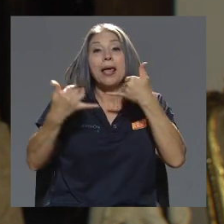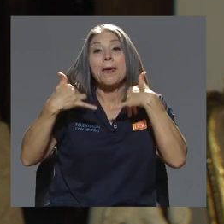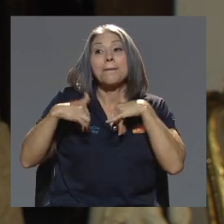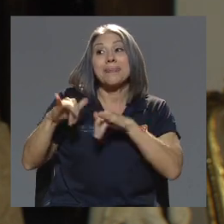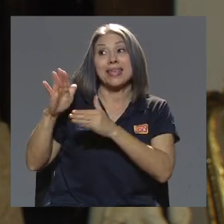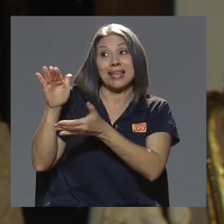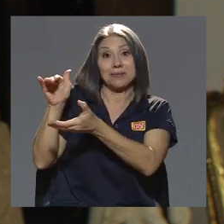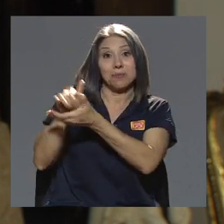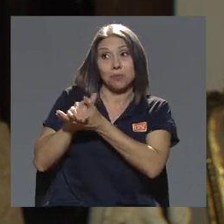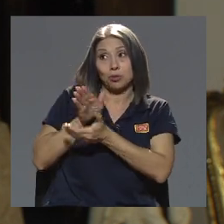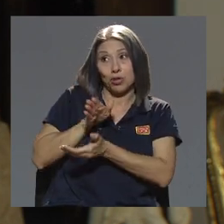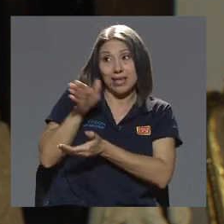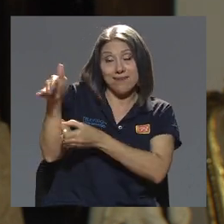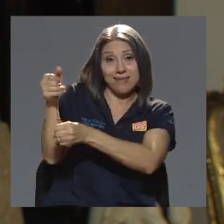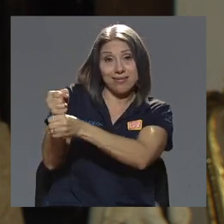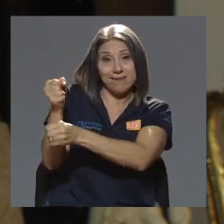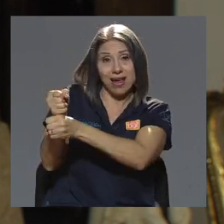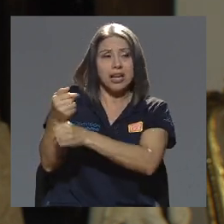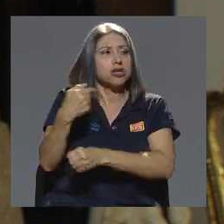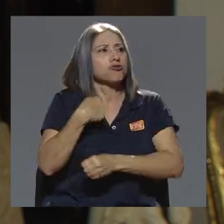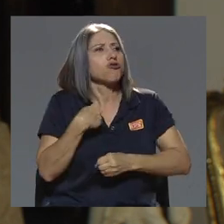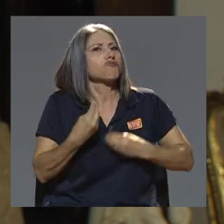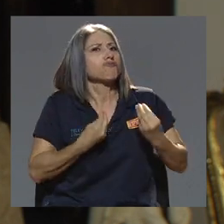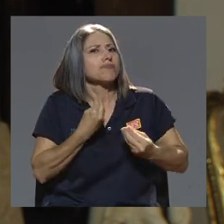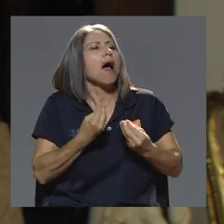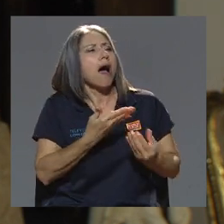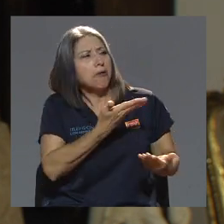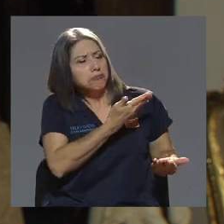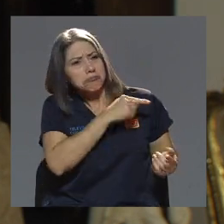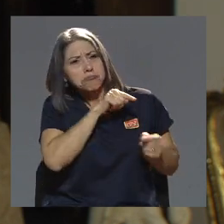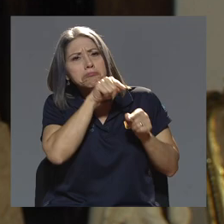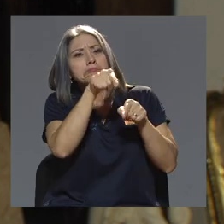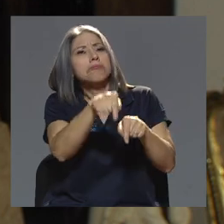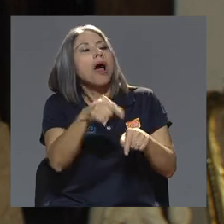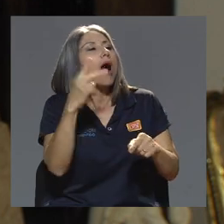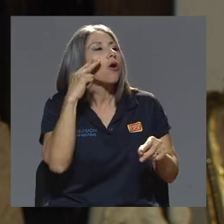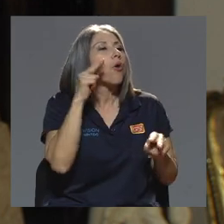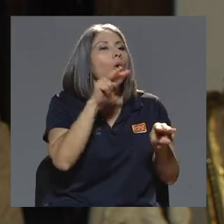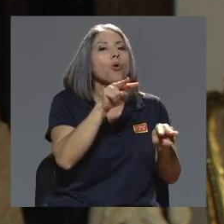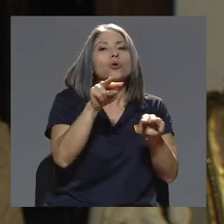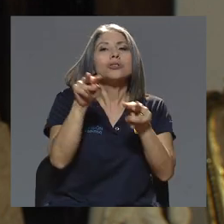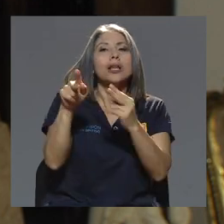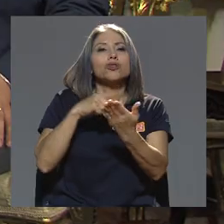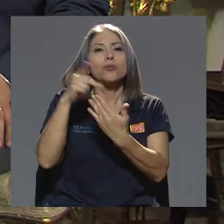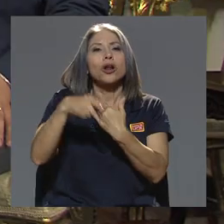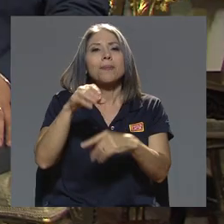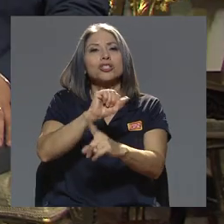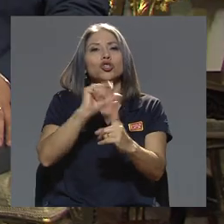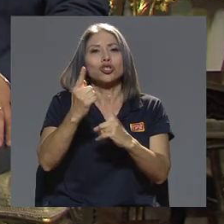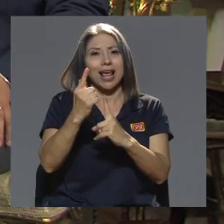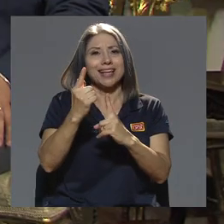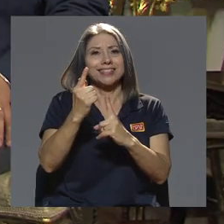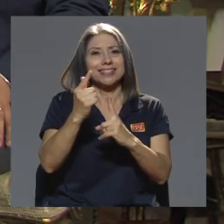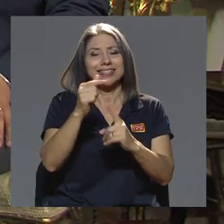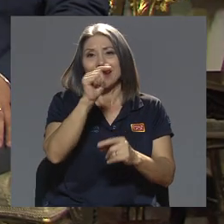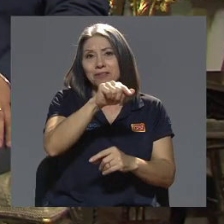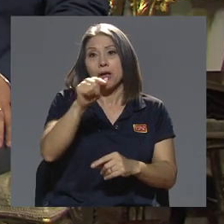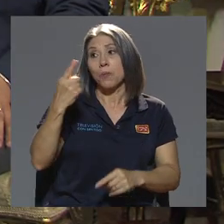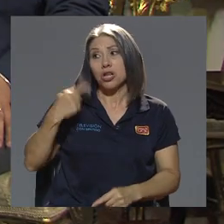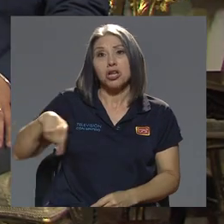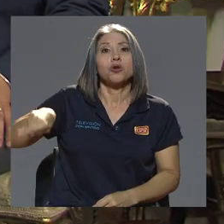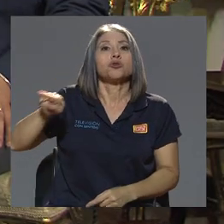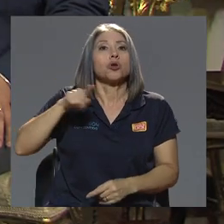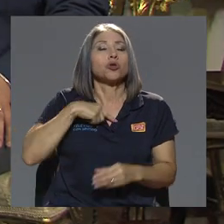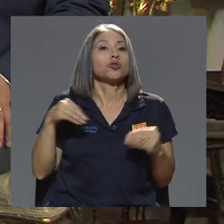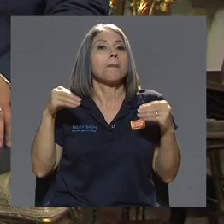concernientes a su trabajo, yo pedía que me llevaran a conocer los programas sociales de cada país, porque esencialmente viajábamos por